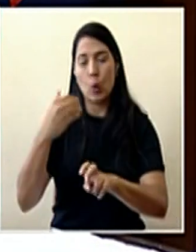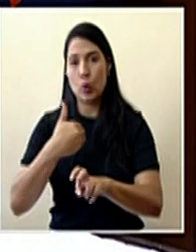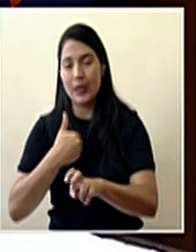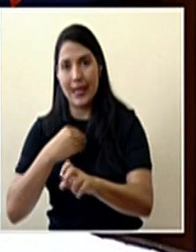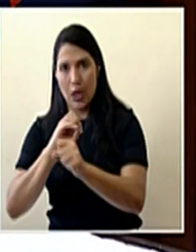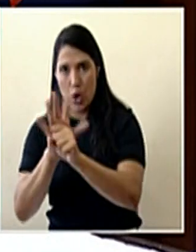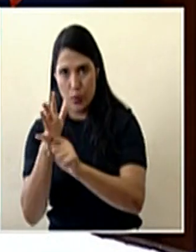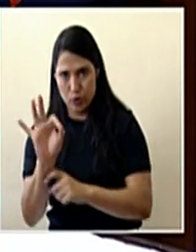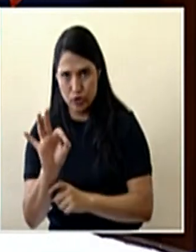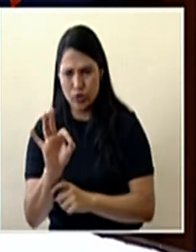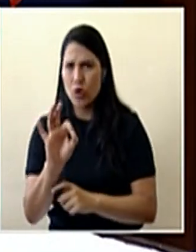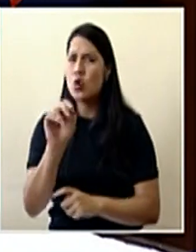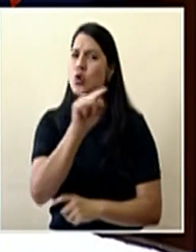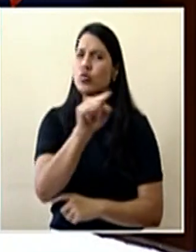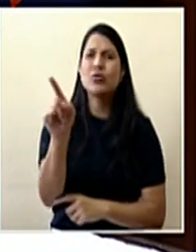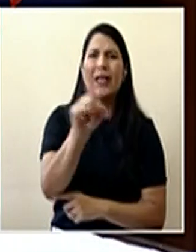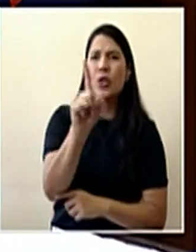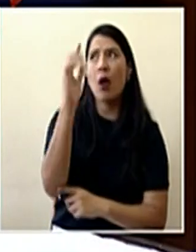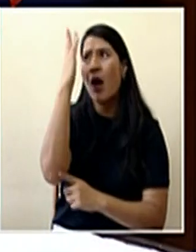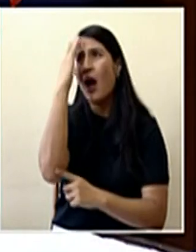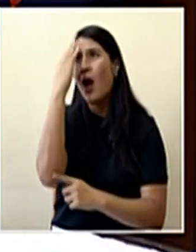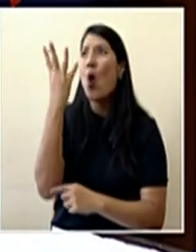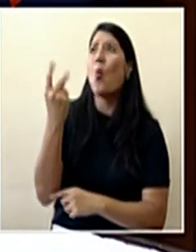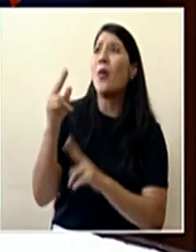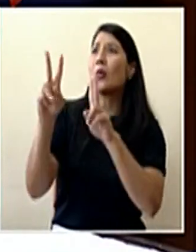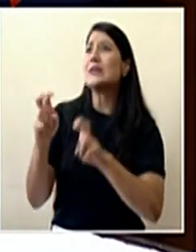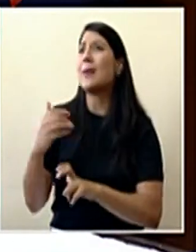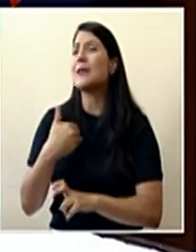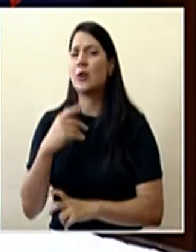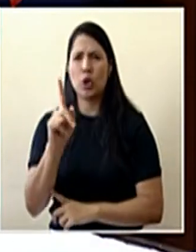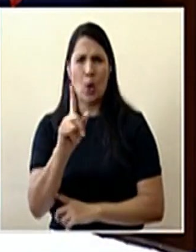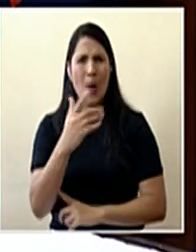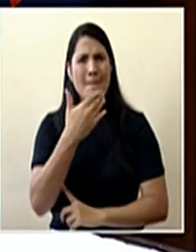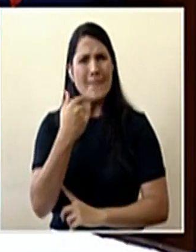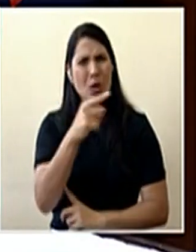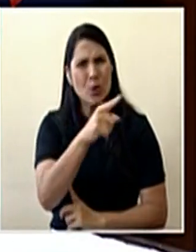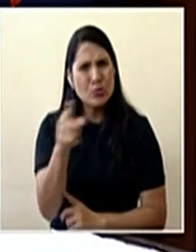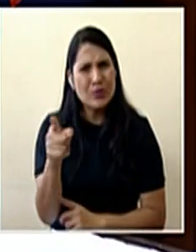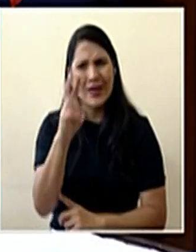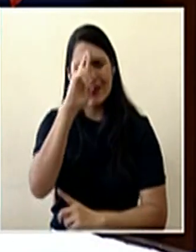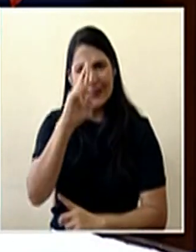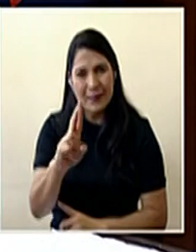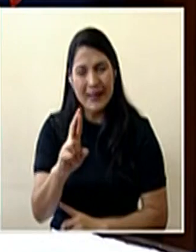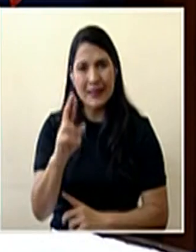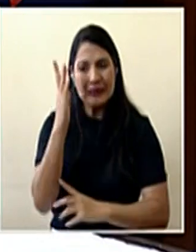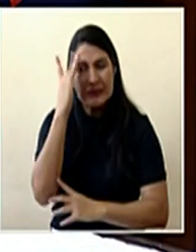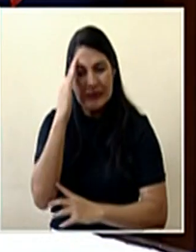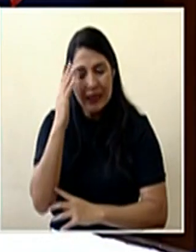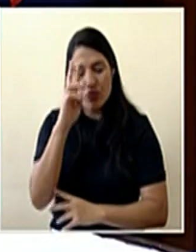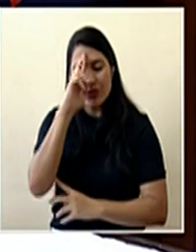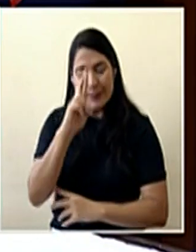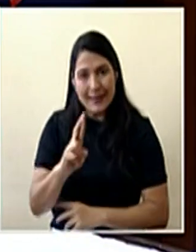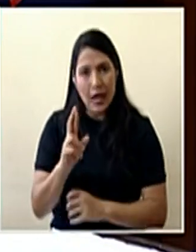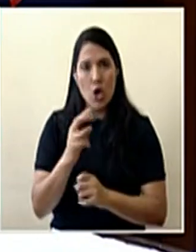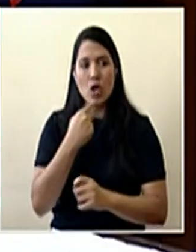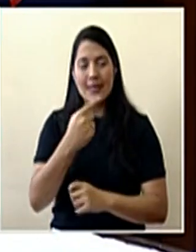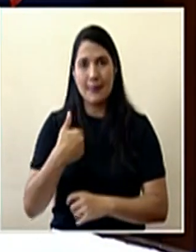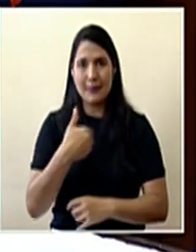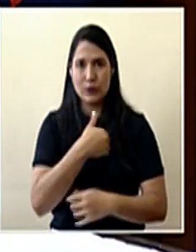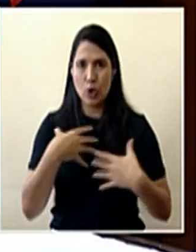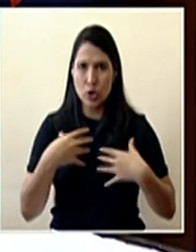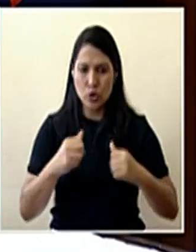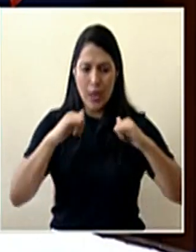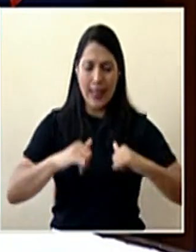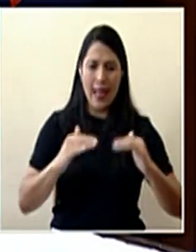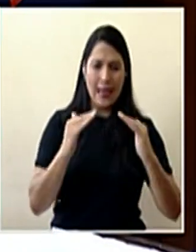yo me preocuparía de cumplir con lo que está estableciendo el Ministerio de Salud del aislamiento social, de reforzar el lavado de manos, de reforzar el